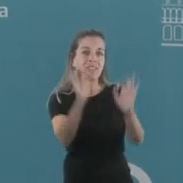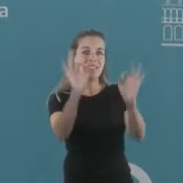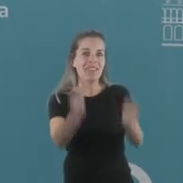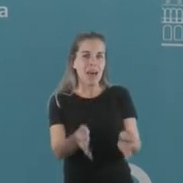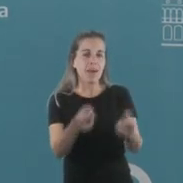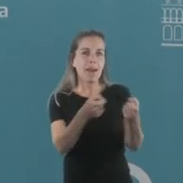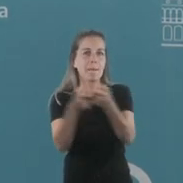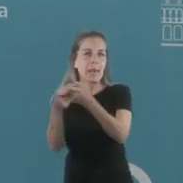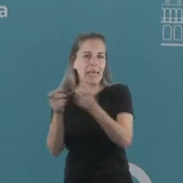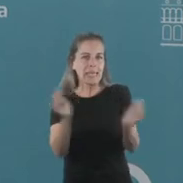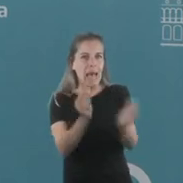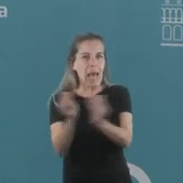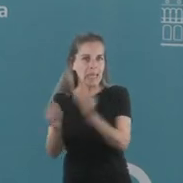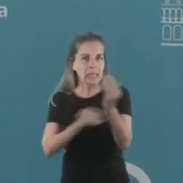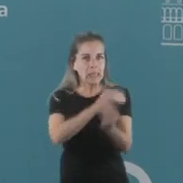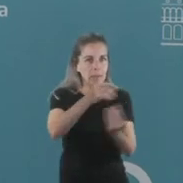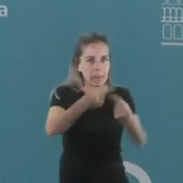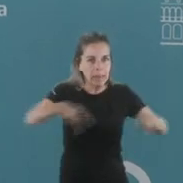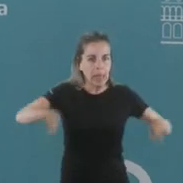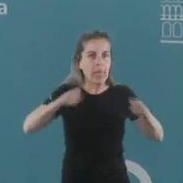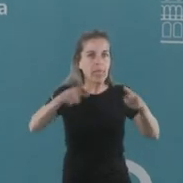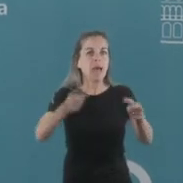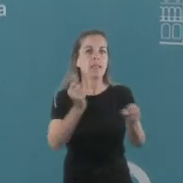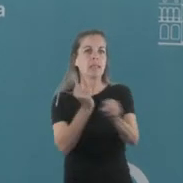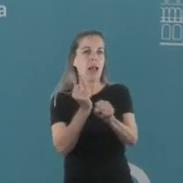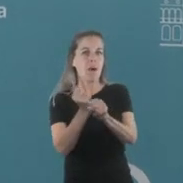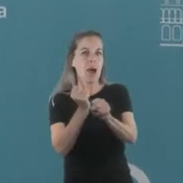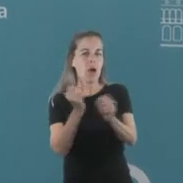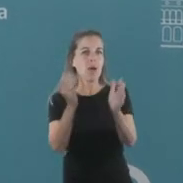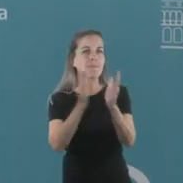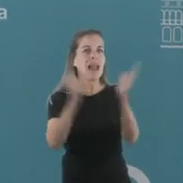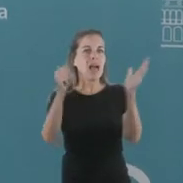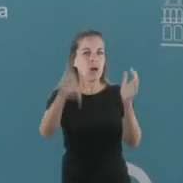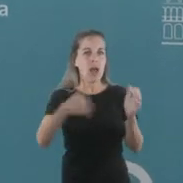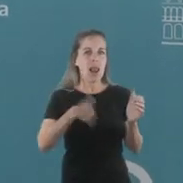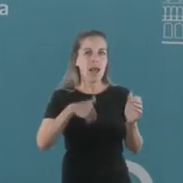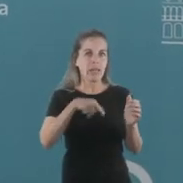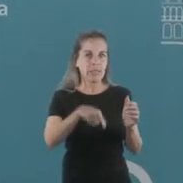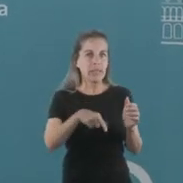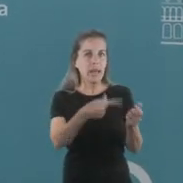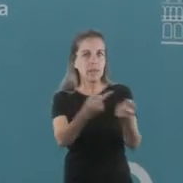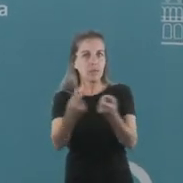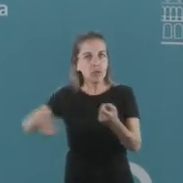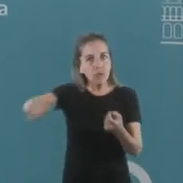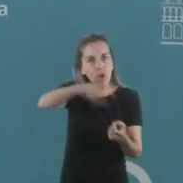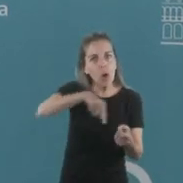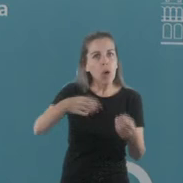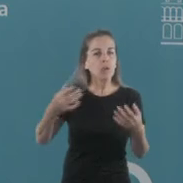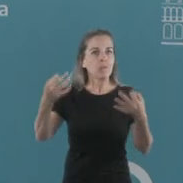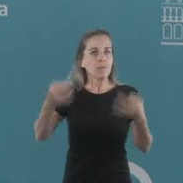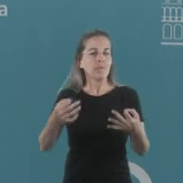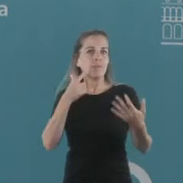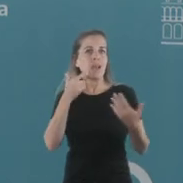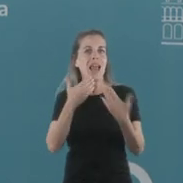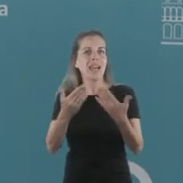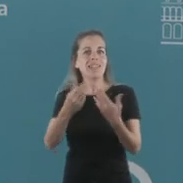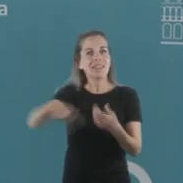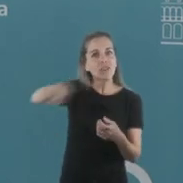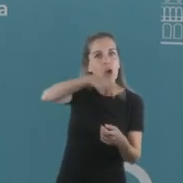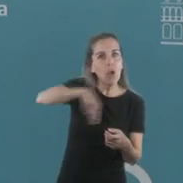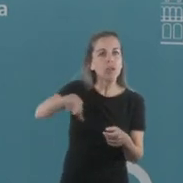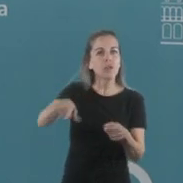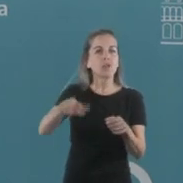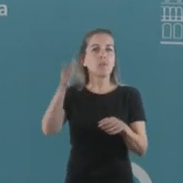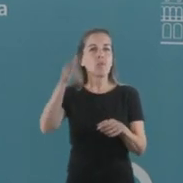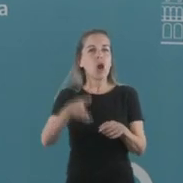generadoras de empleo registrado y de empleo en blanco en la Argentina y que son parte central de que esto nos haya permitido alcanzar este índice de